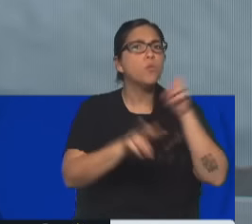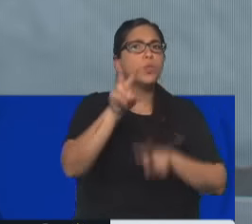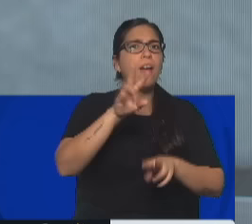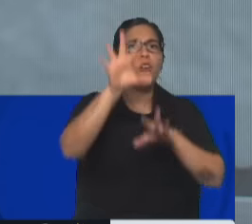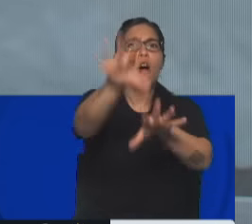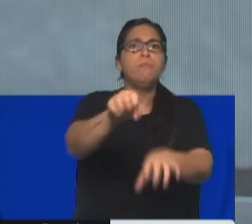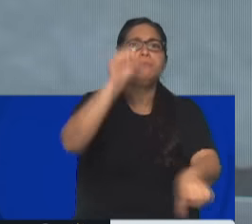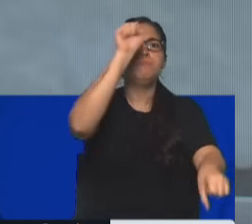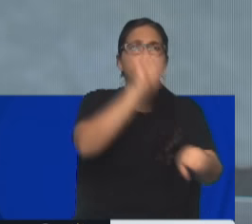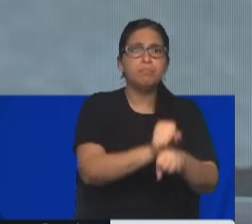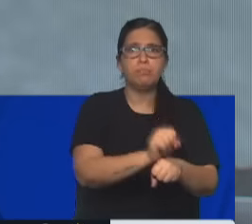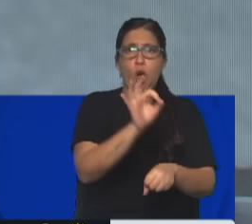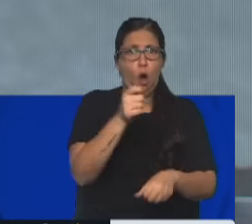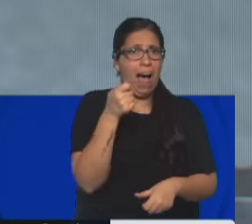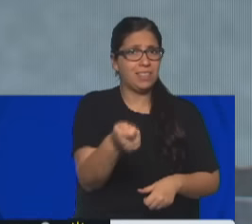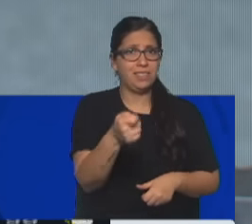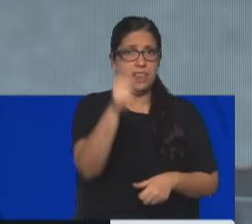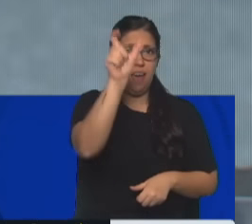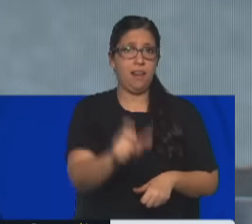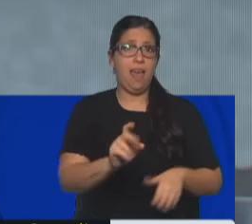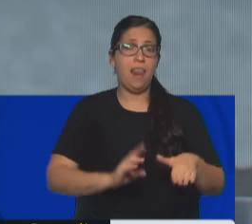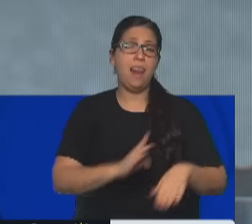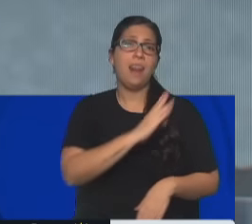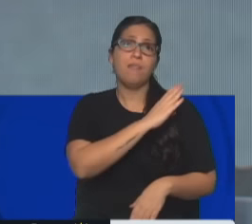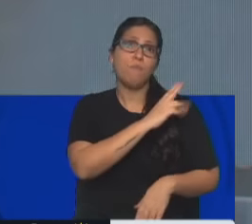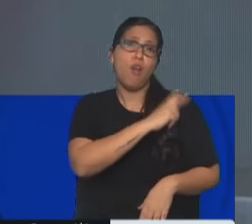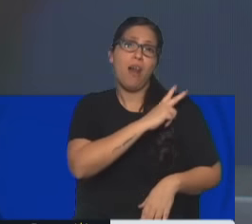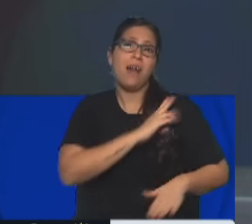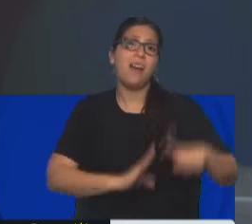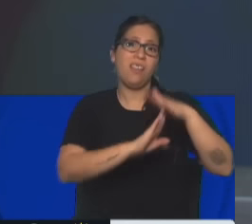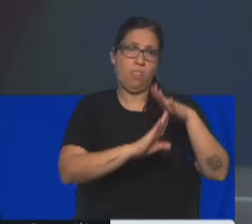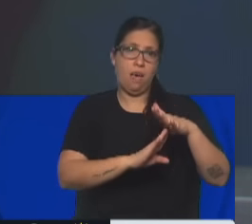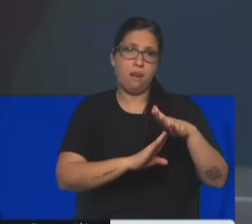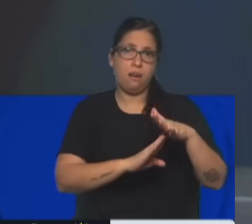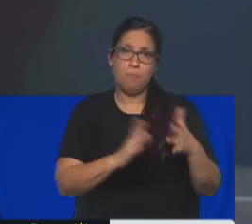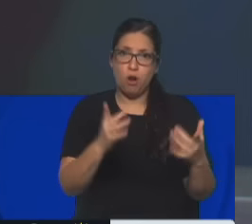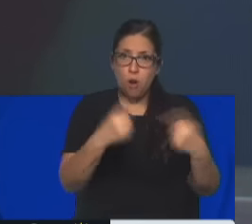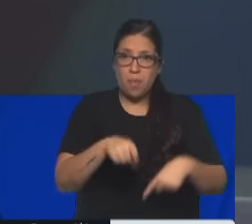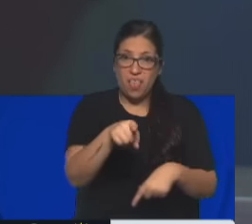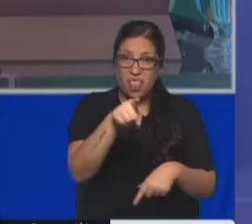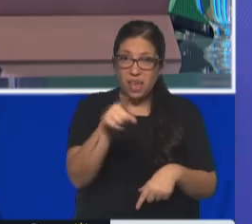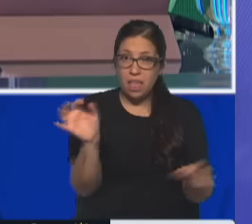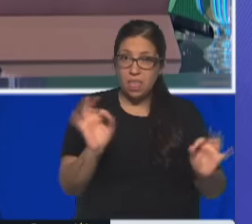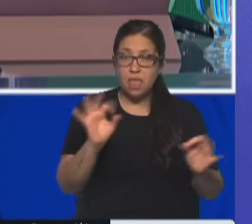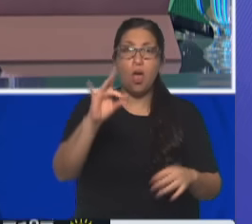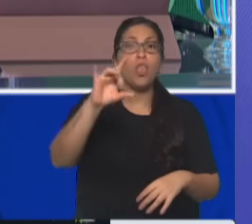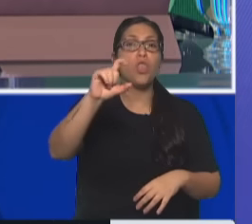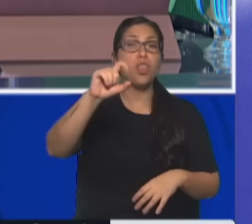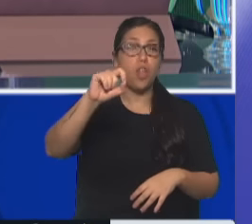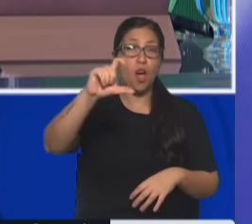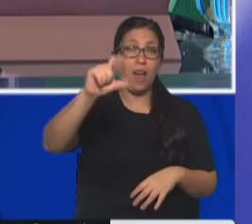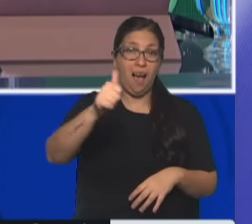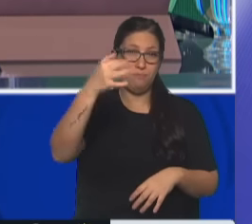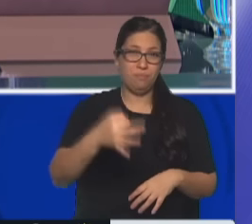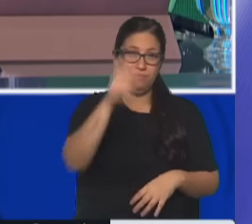capturar, detener o asesinar al líder de esta organización. No, por el momento no hay novedades de esto. No, Doca, las novedades, Pablo, es que cada